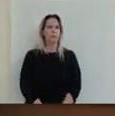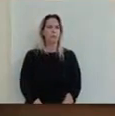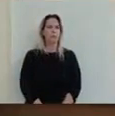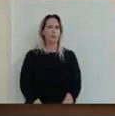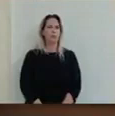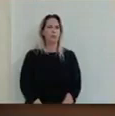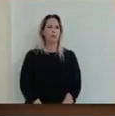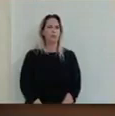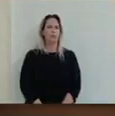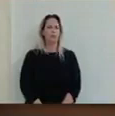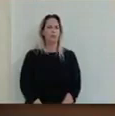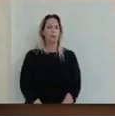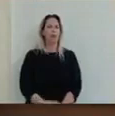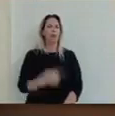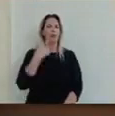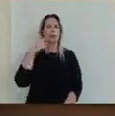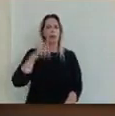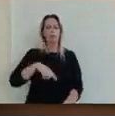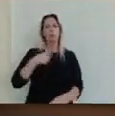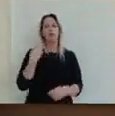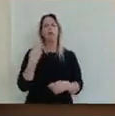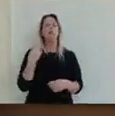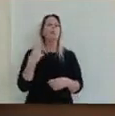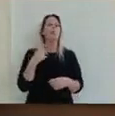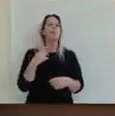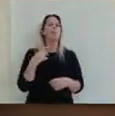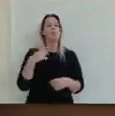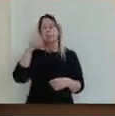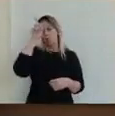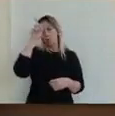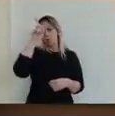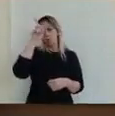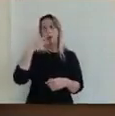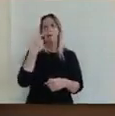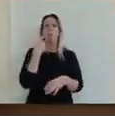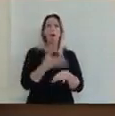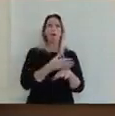lo penitenciario, no hubo nunca un acuerdo que tengan que pasar por el